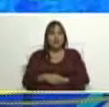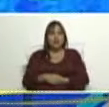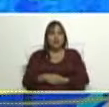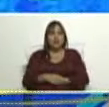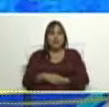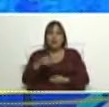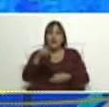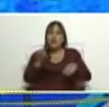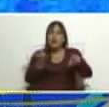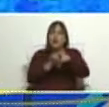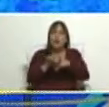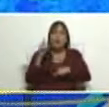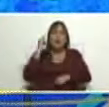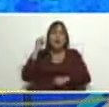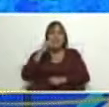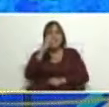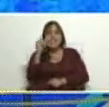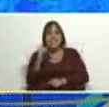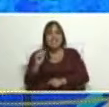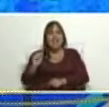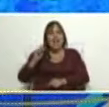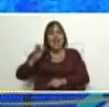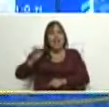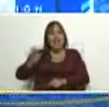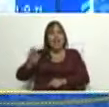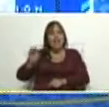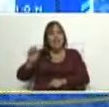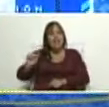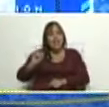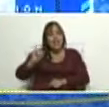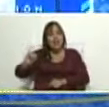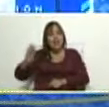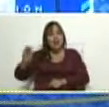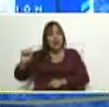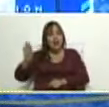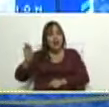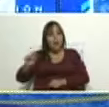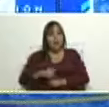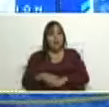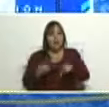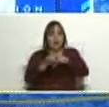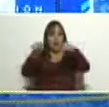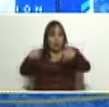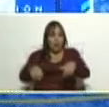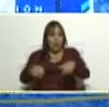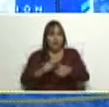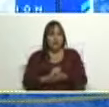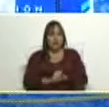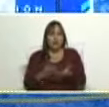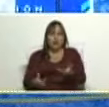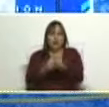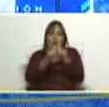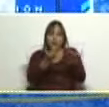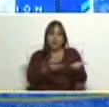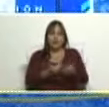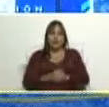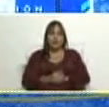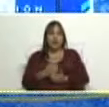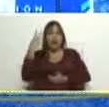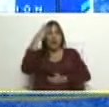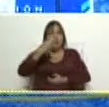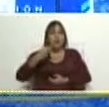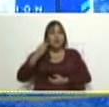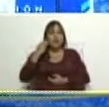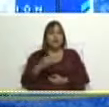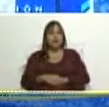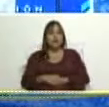Saibaba? ¿Ah? Quiere decir que Saibaba está aquí hoy, contigo. La juventud, mira,